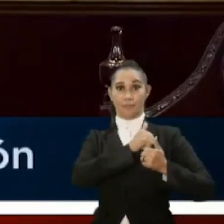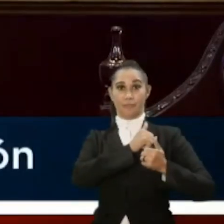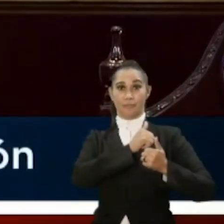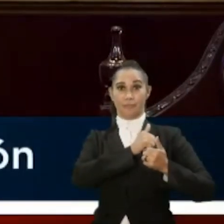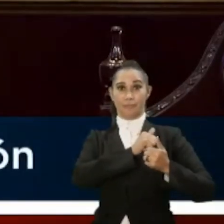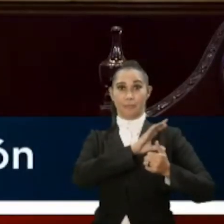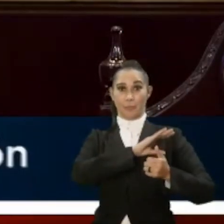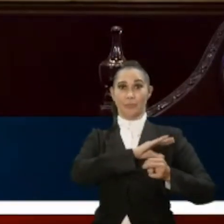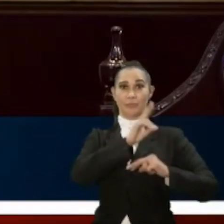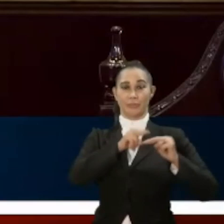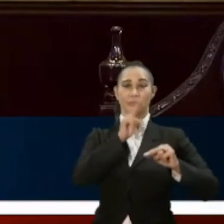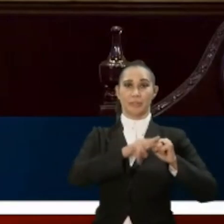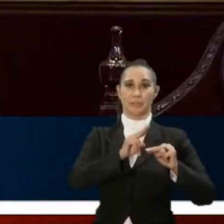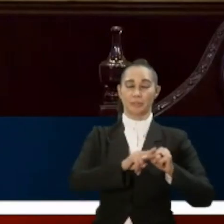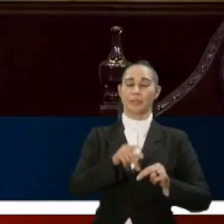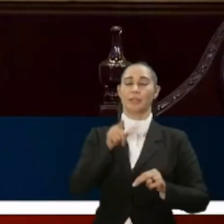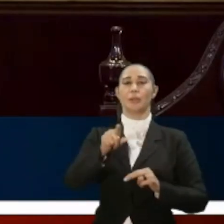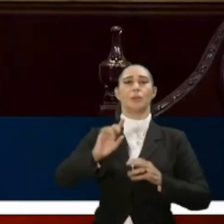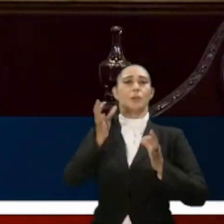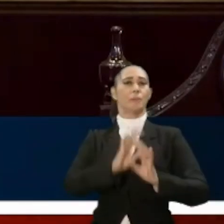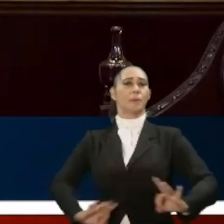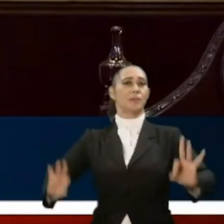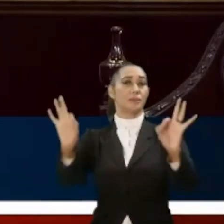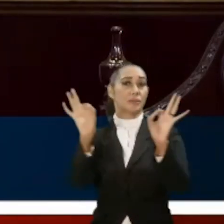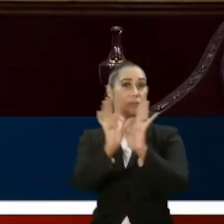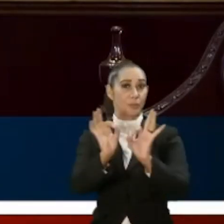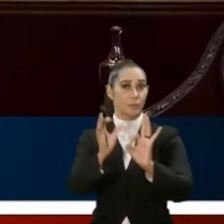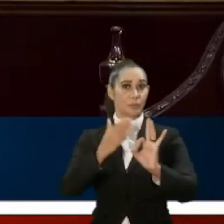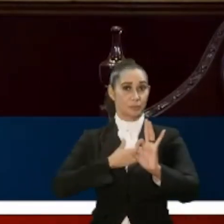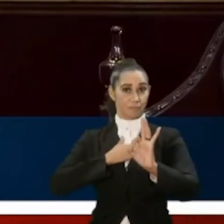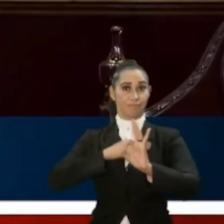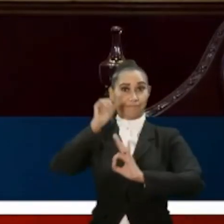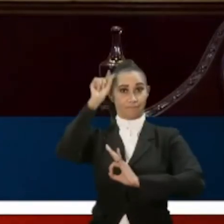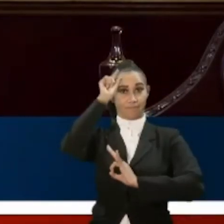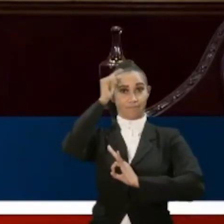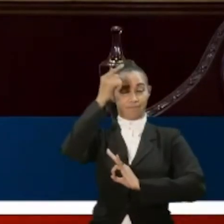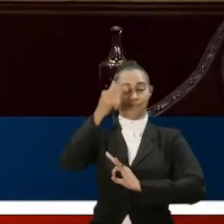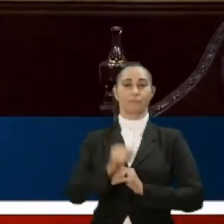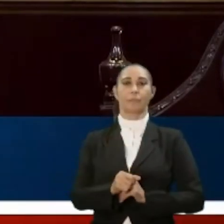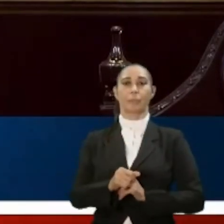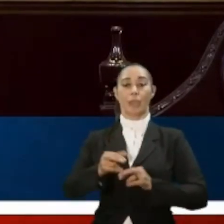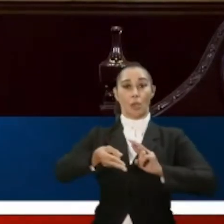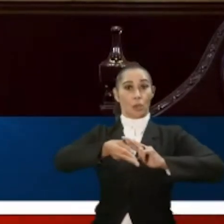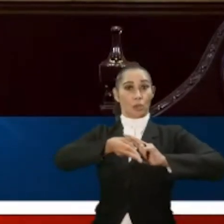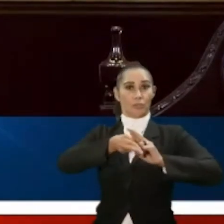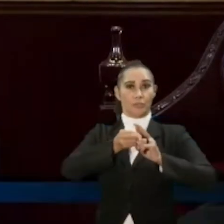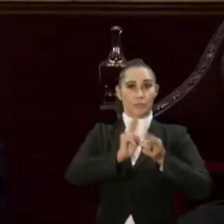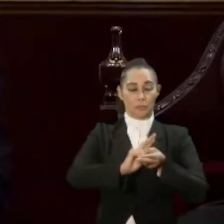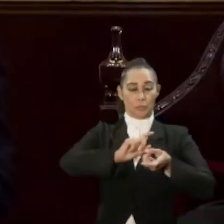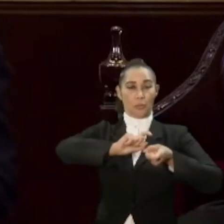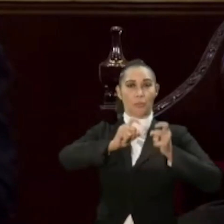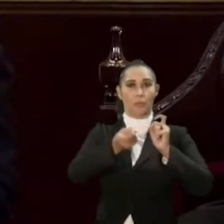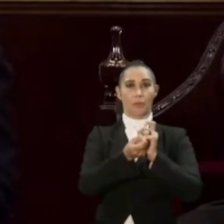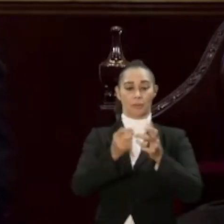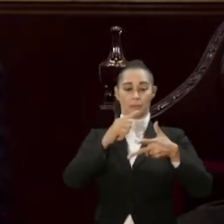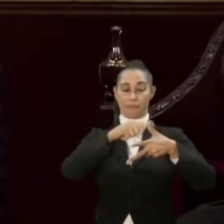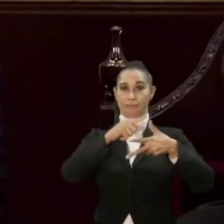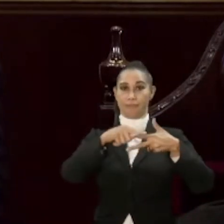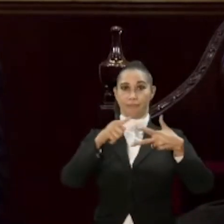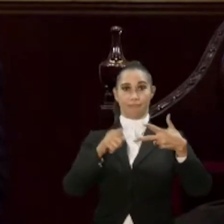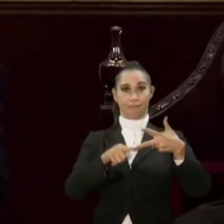Nacional. Una de las prioridades más importantes de mi gobierno. Una reforma que se basa en 3 aspectos